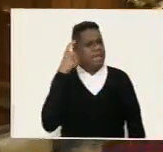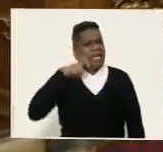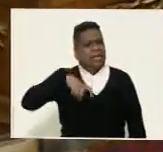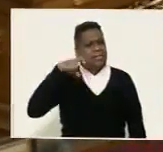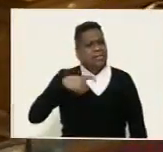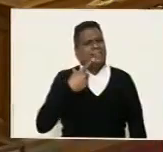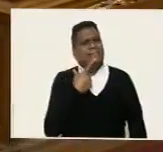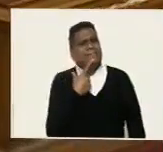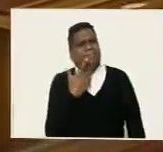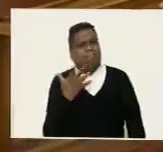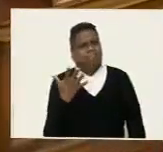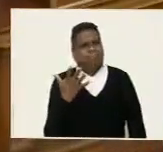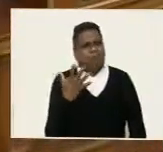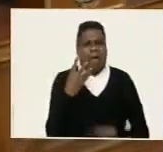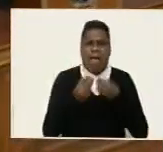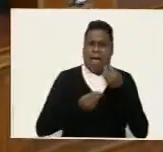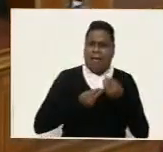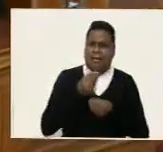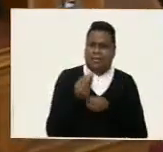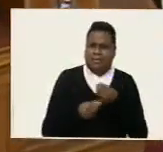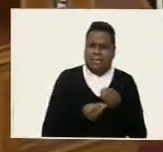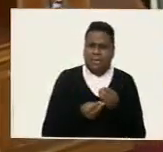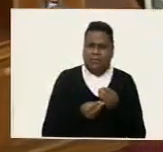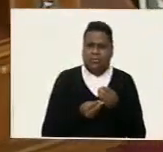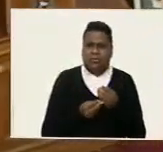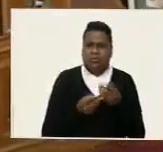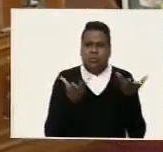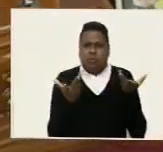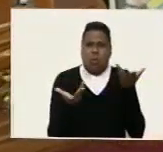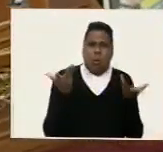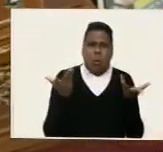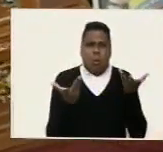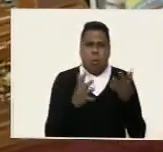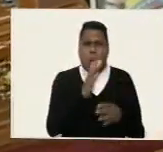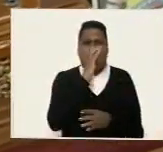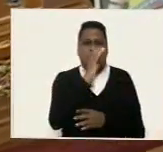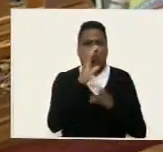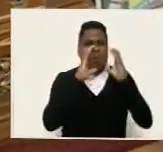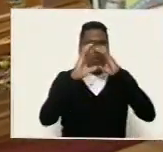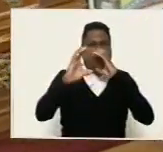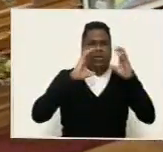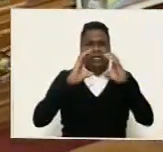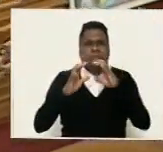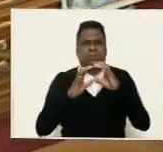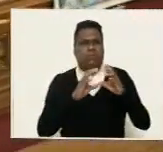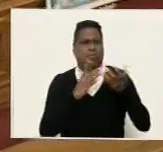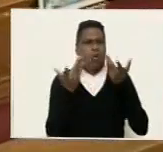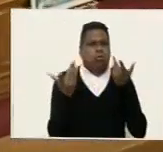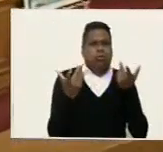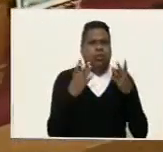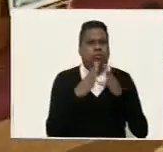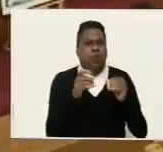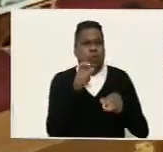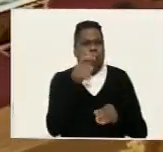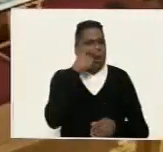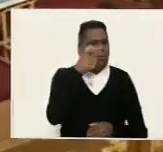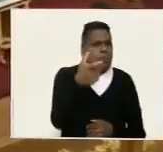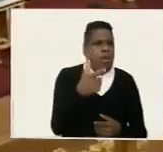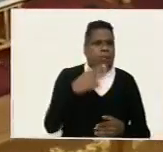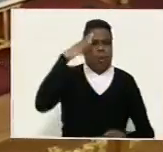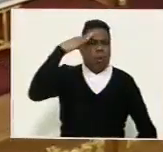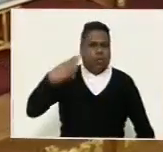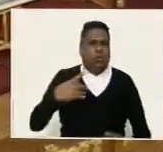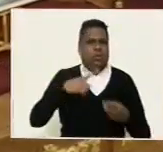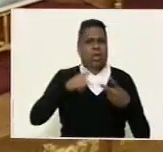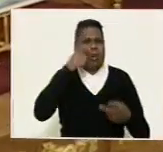necesario crear un medio que permita comunicar e interactuar con las masas, con los soldados, con